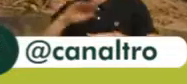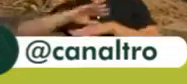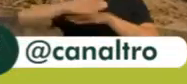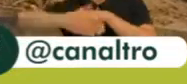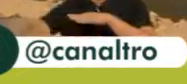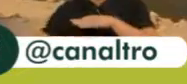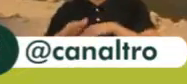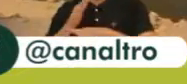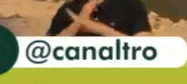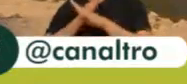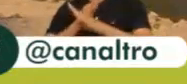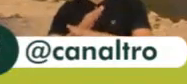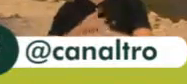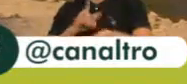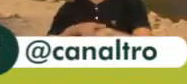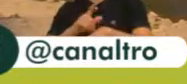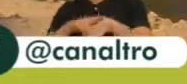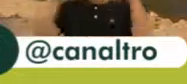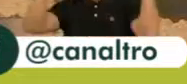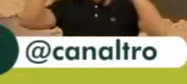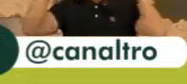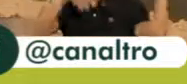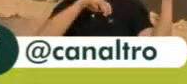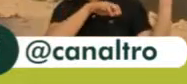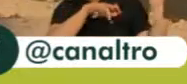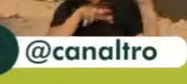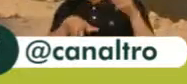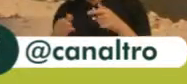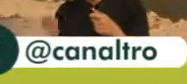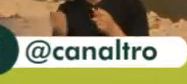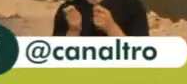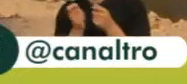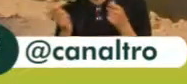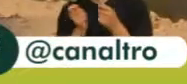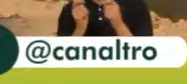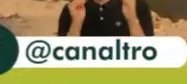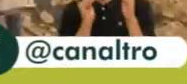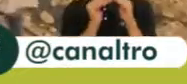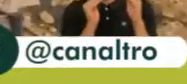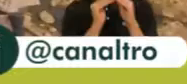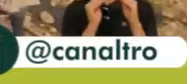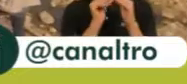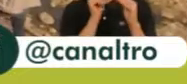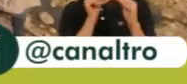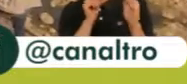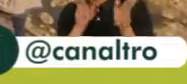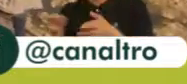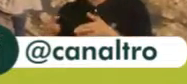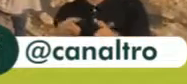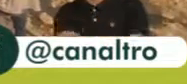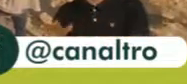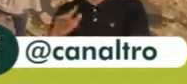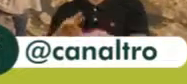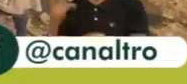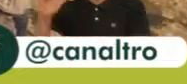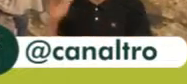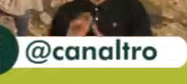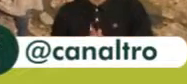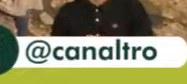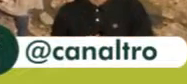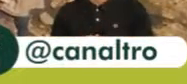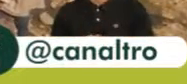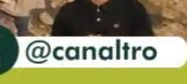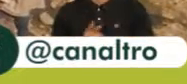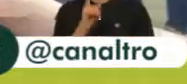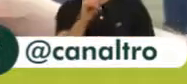en temporada de lluvias haya riesgo para las familias que viven cerca a la ribera del río de oro la primera fase fue de más de